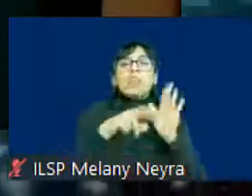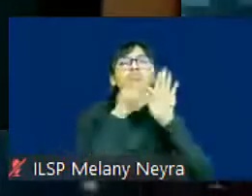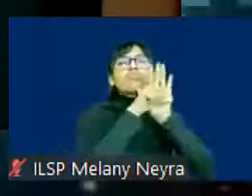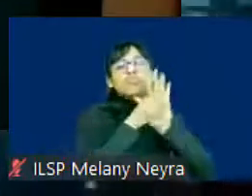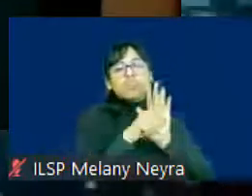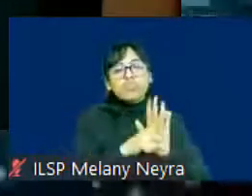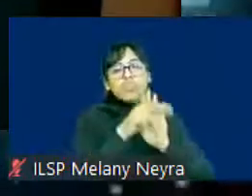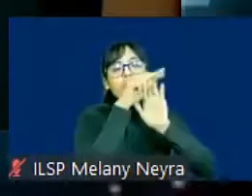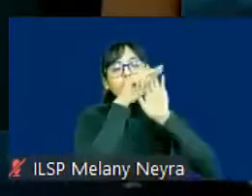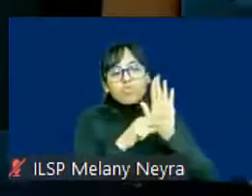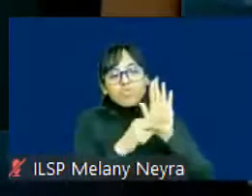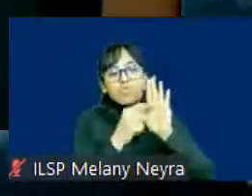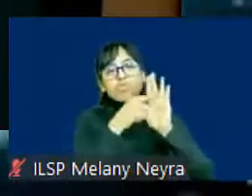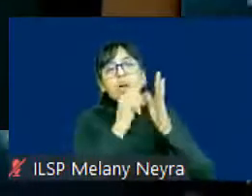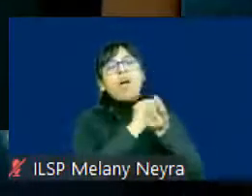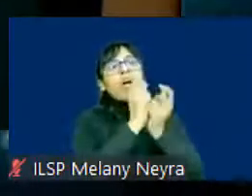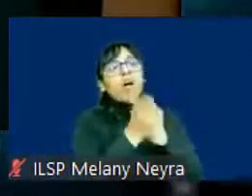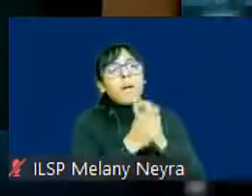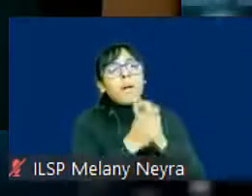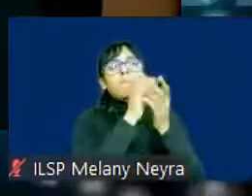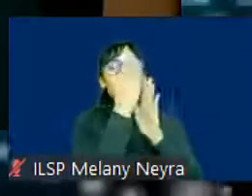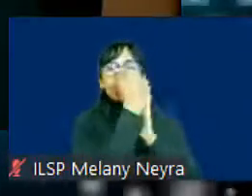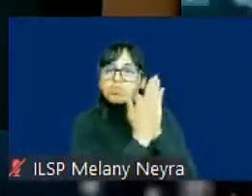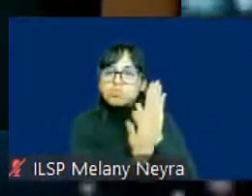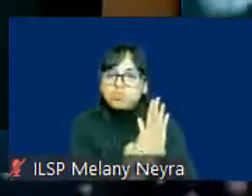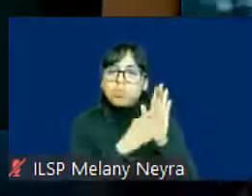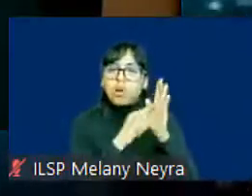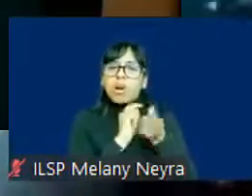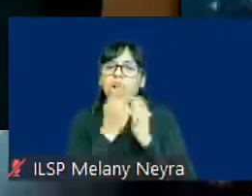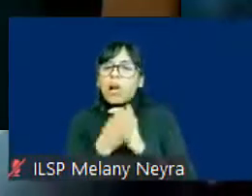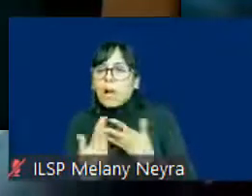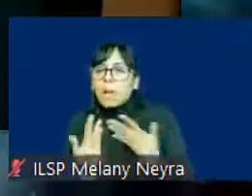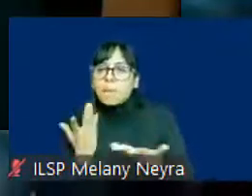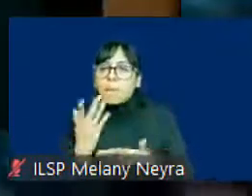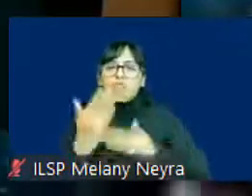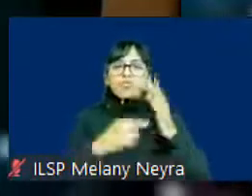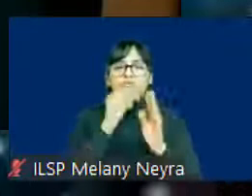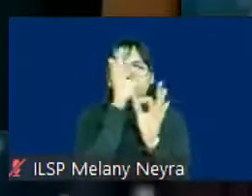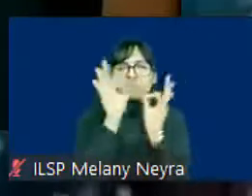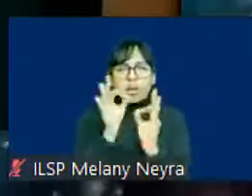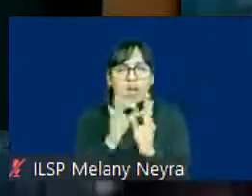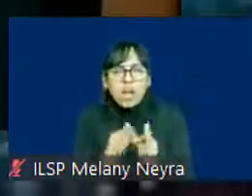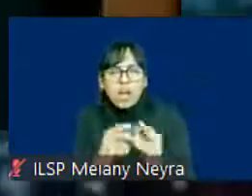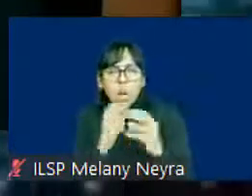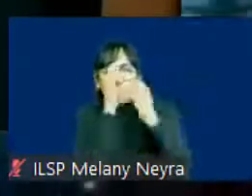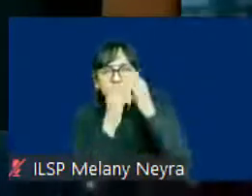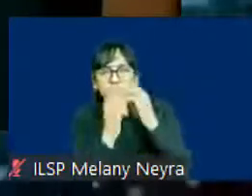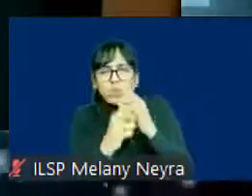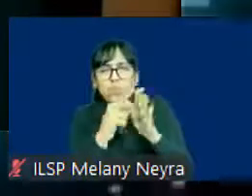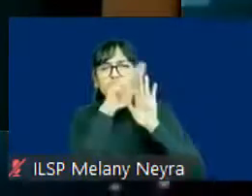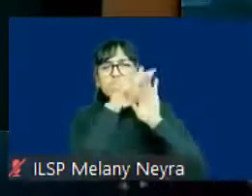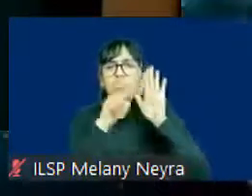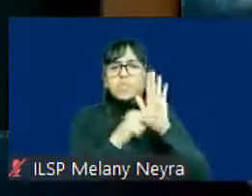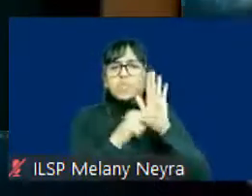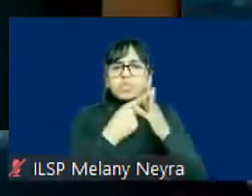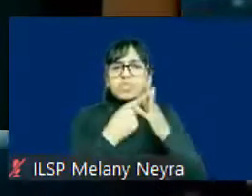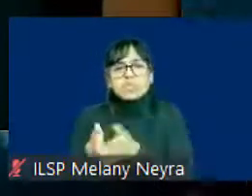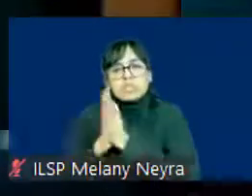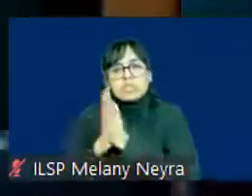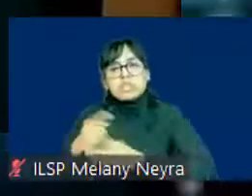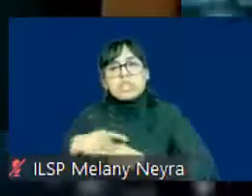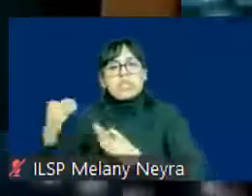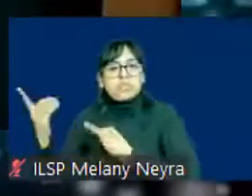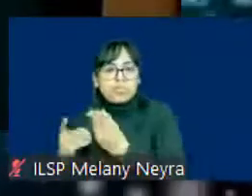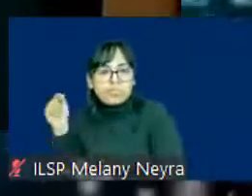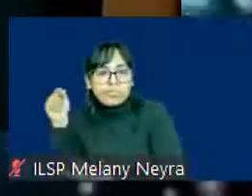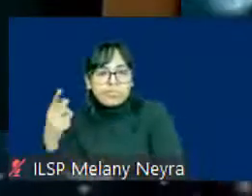respalden, de modificaciones en los procedimientos, de precisiones o ajustes en los requisitos que se soliciten a los